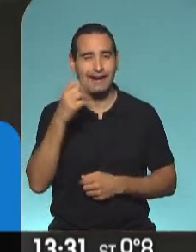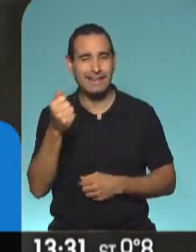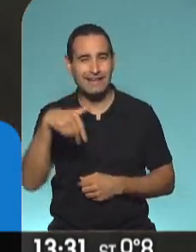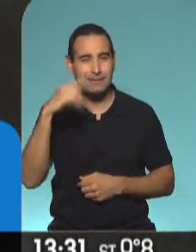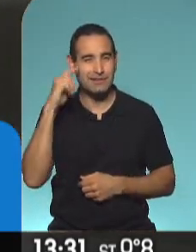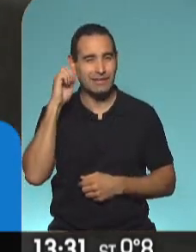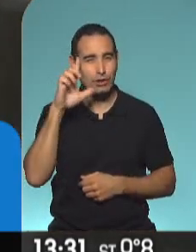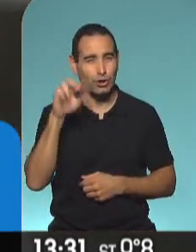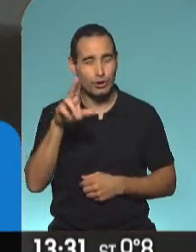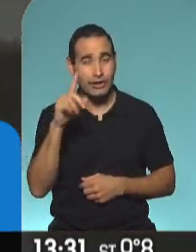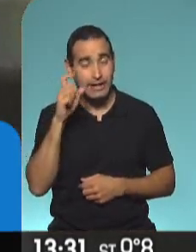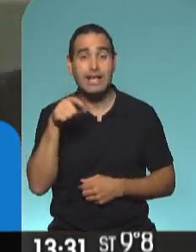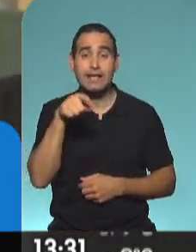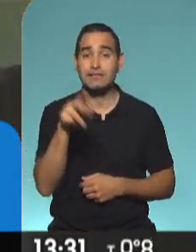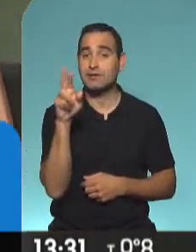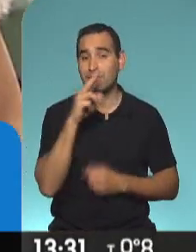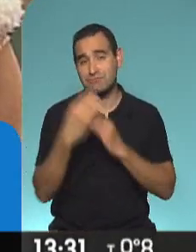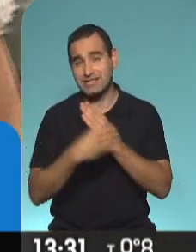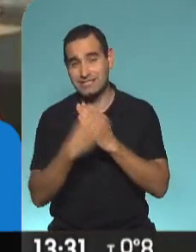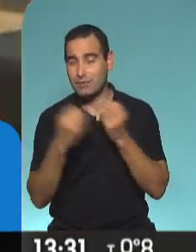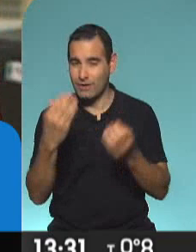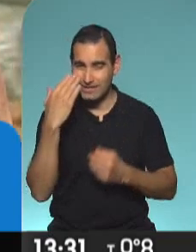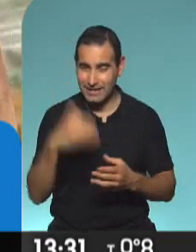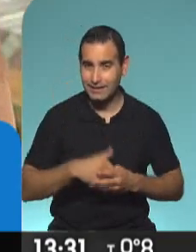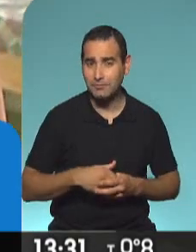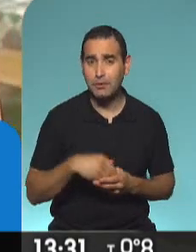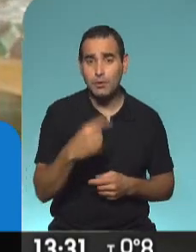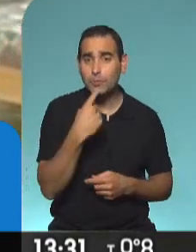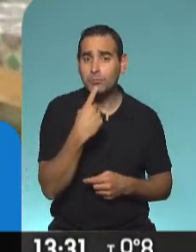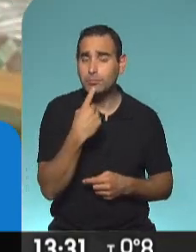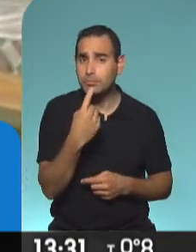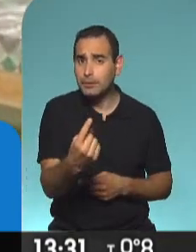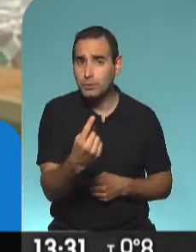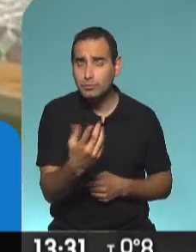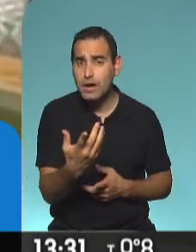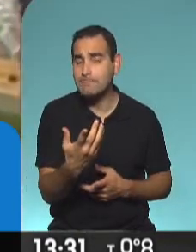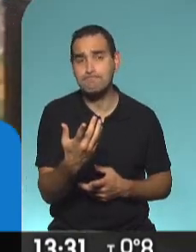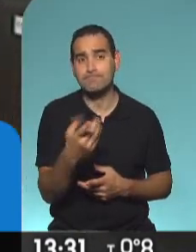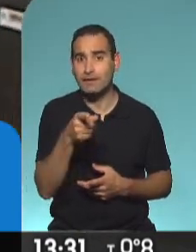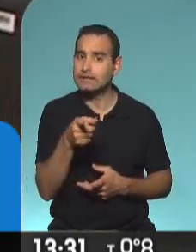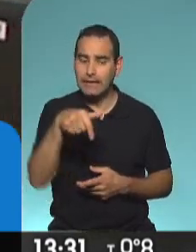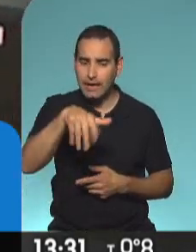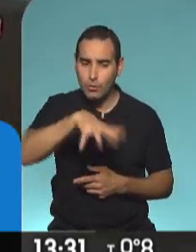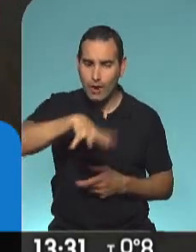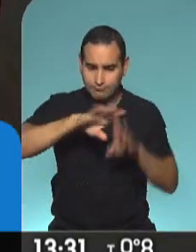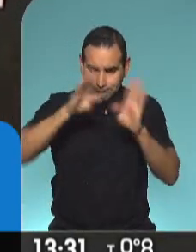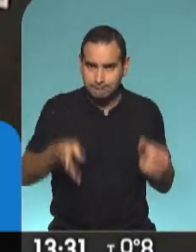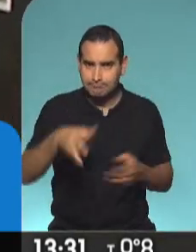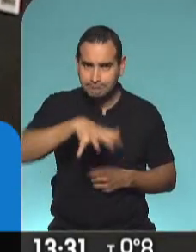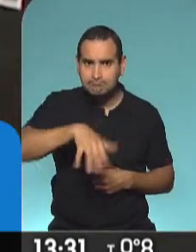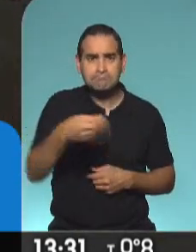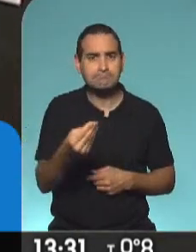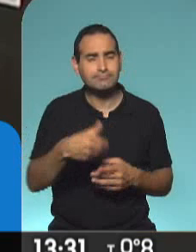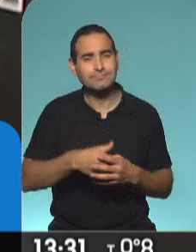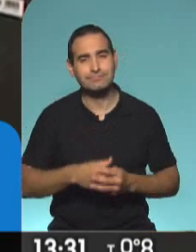es la ministra de Desarrollo Humano y Hábitat. María, buenas tardes. Bueno, consultarte fundamentalmente por este lugar en el que estamos